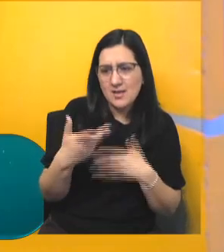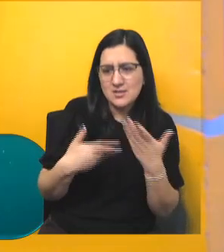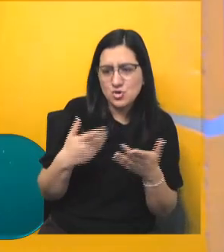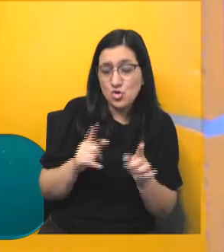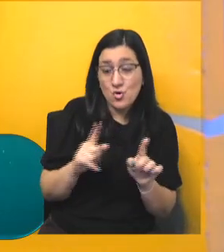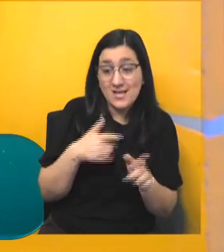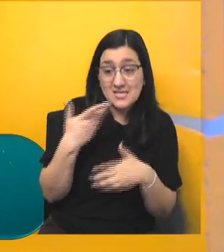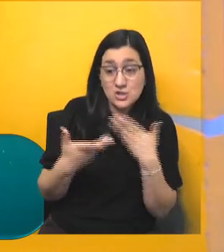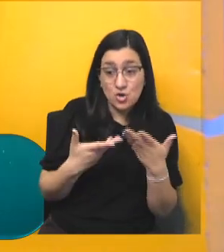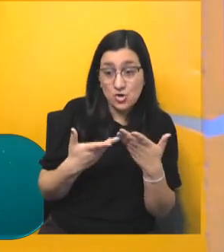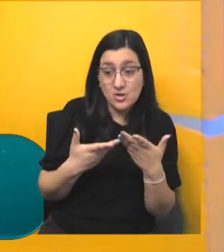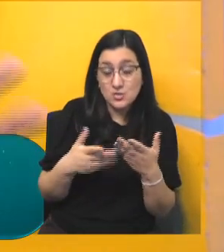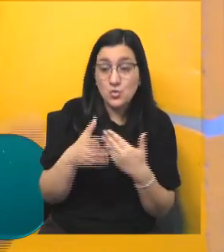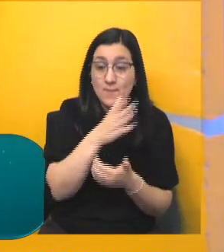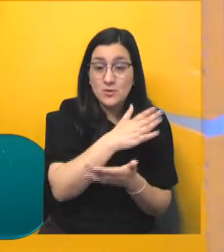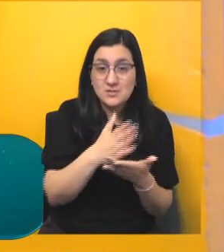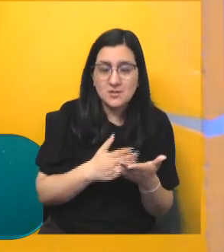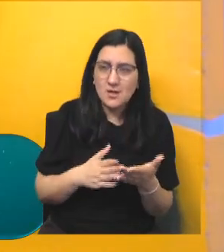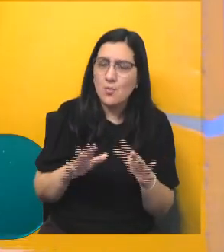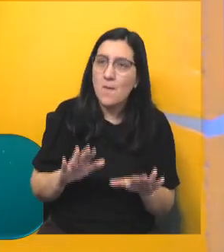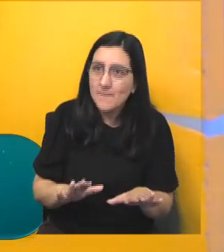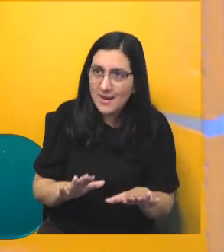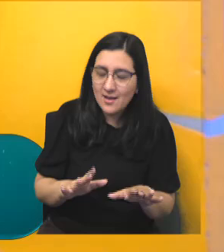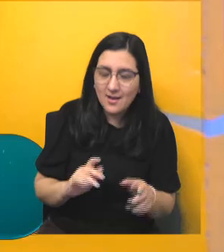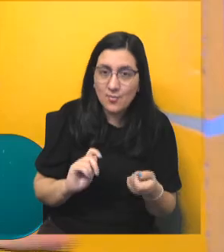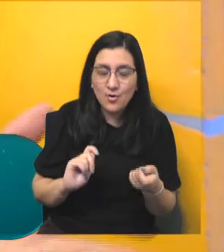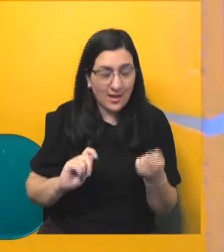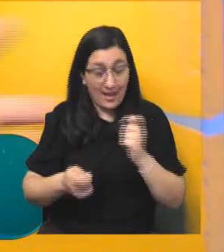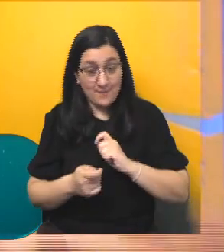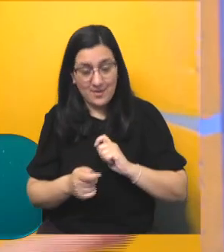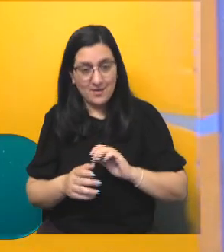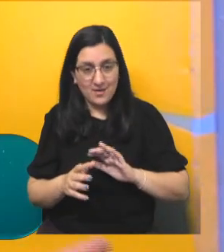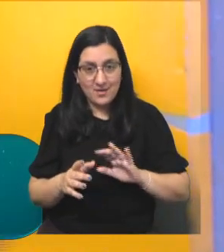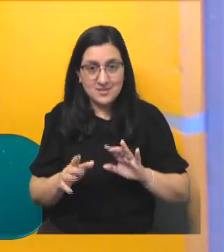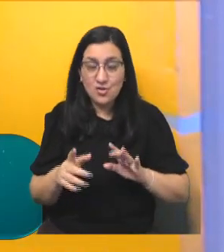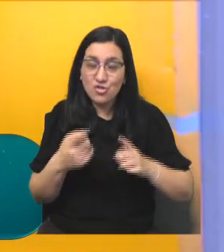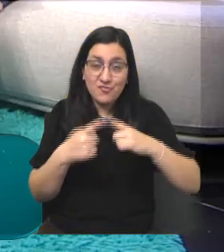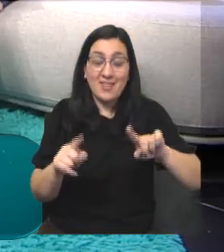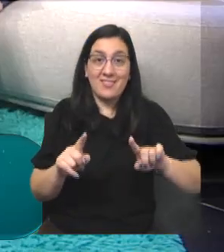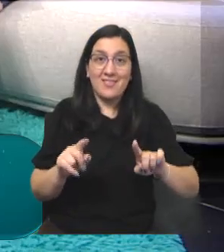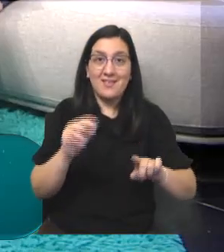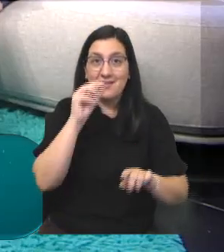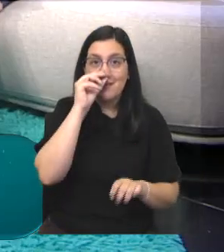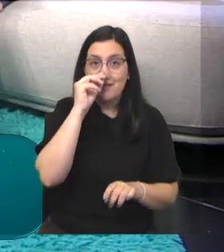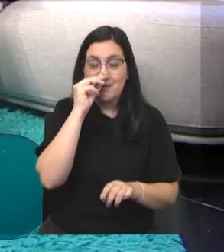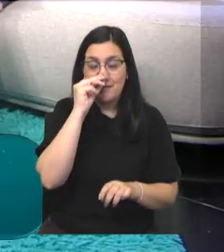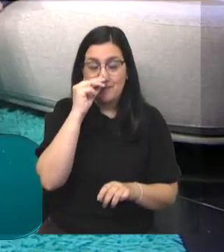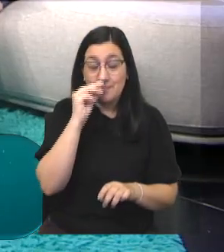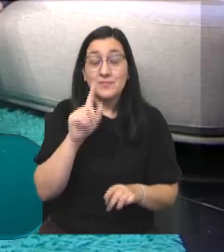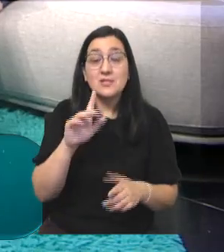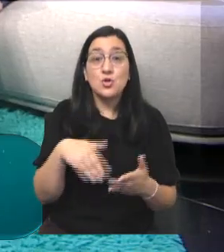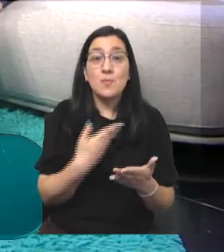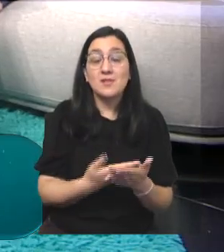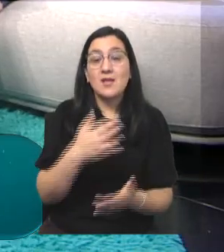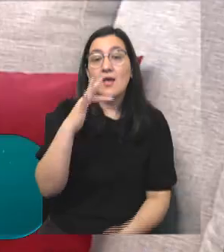realidad no es una canción, es una poesía, ¿no? Claro. Y parar es como distinto. Totalmente. Y eso lo plantea a veces, ¿no?,